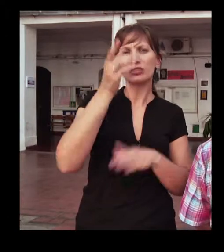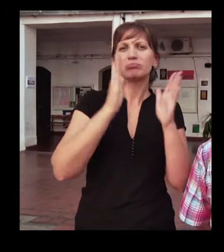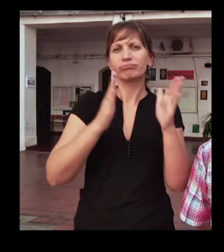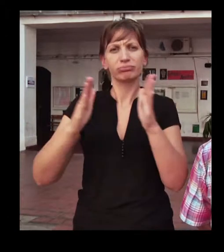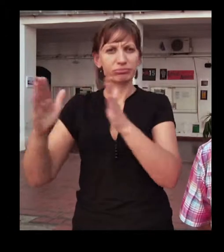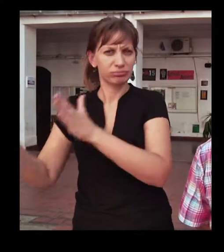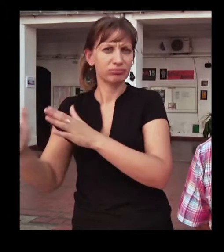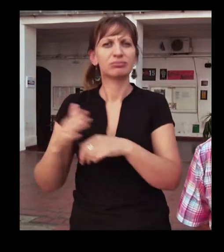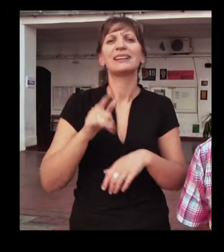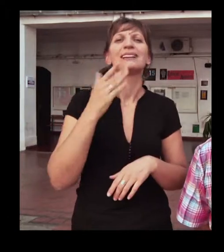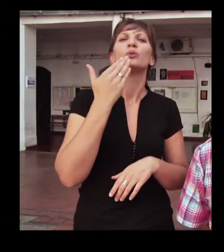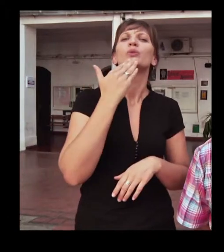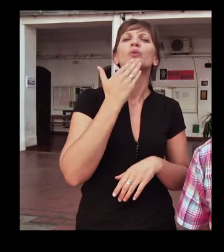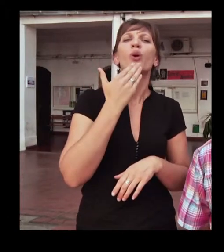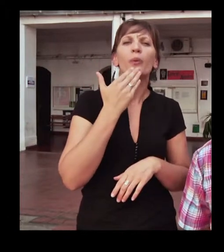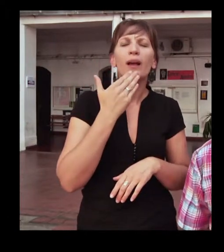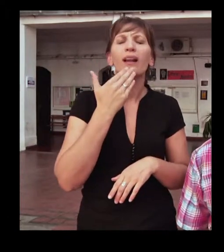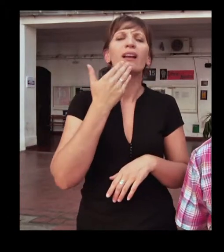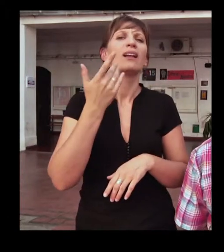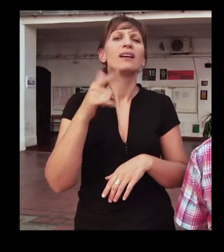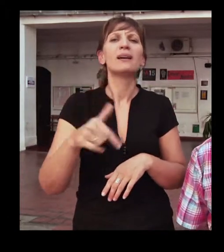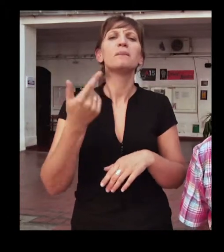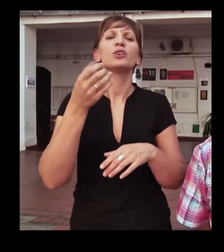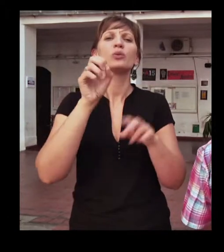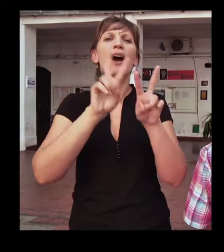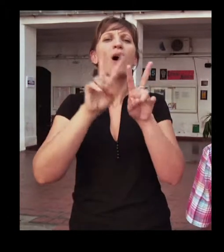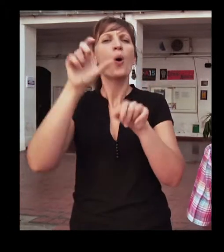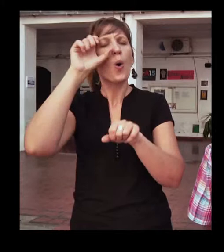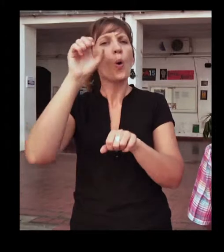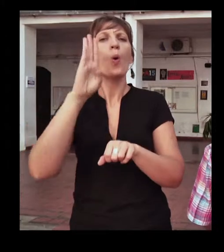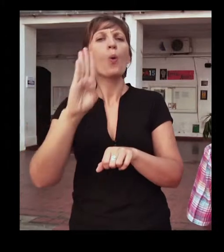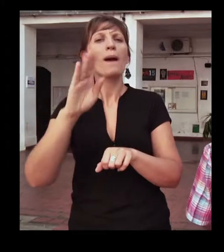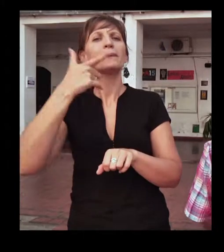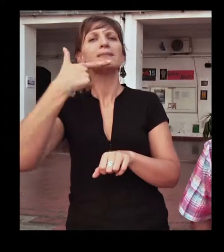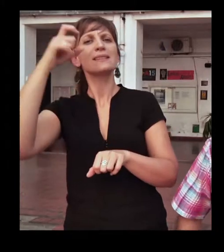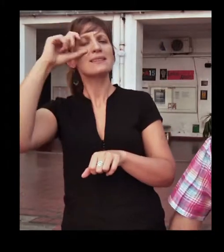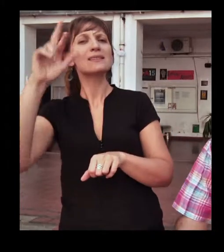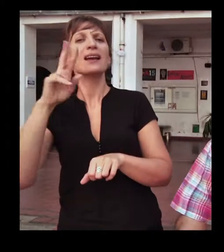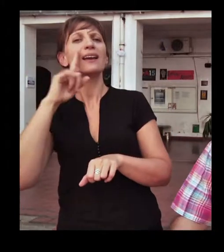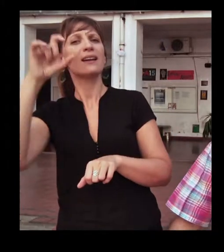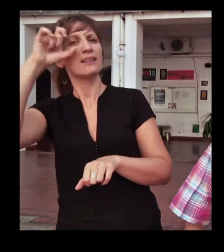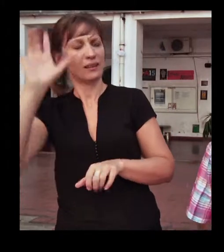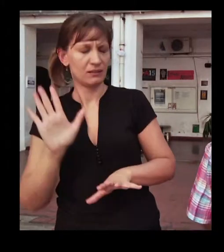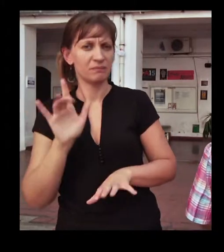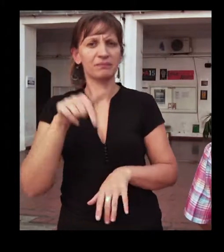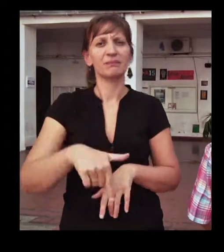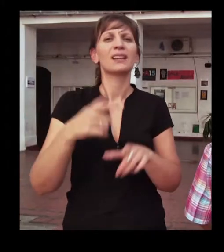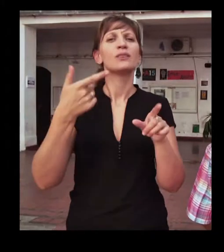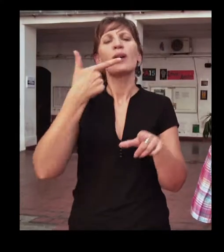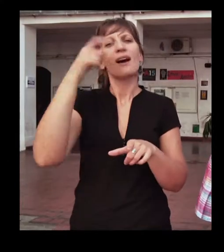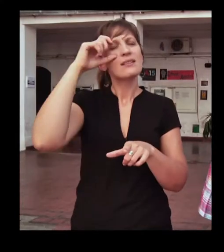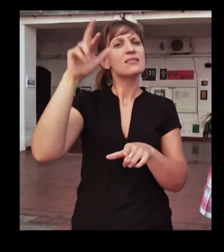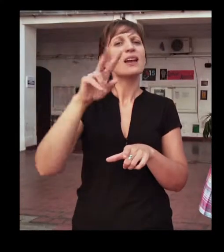es una novela real sería una webserie y si es una serie pensada para la web